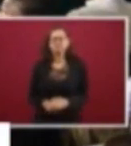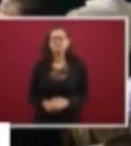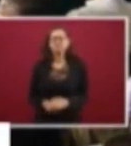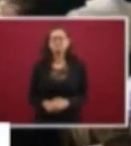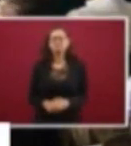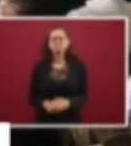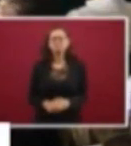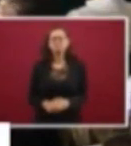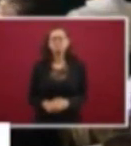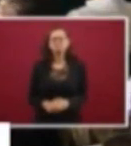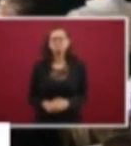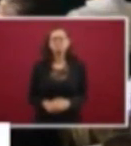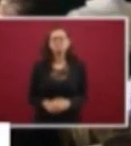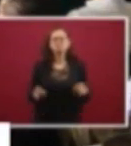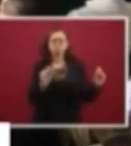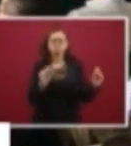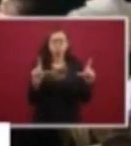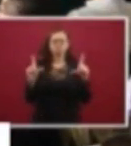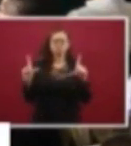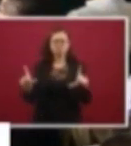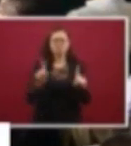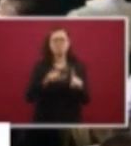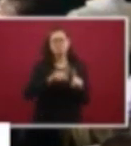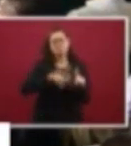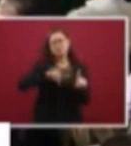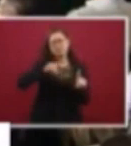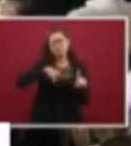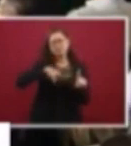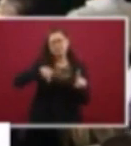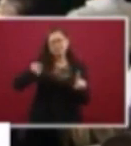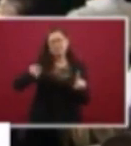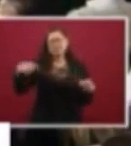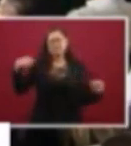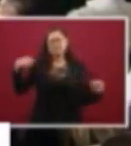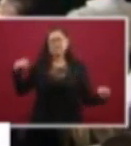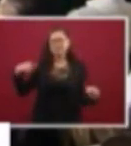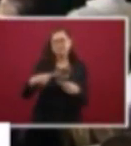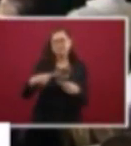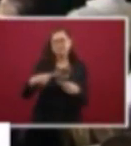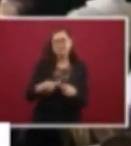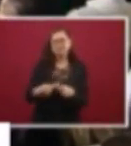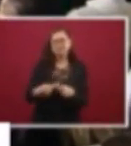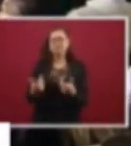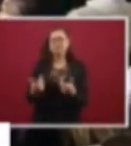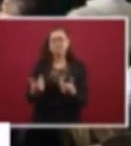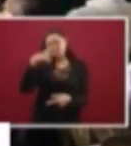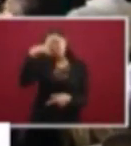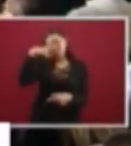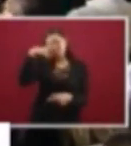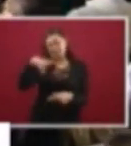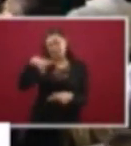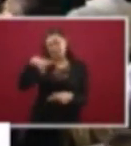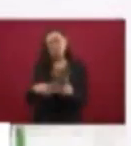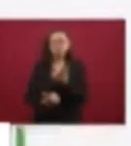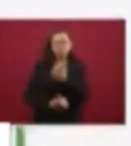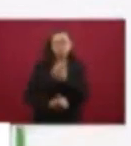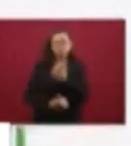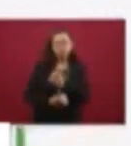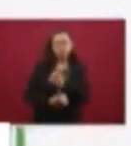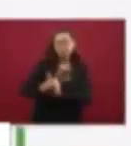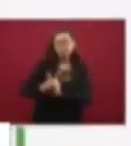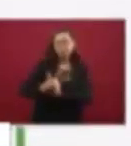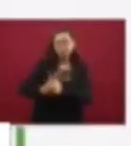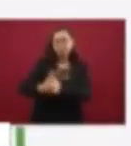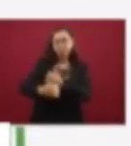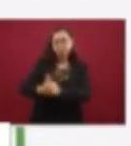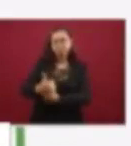son un regalo, no son una limosna. Las becas se le dan a los atletas de acuerdo a sus méritos